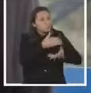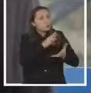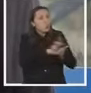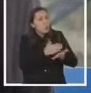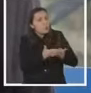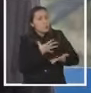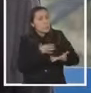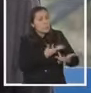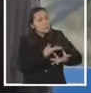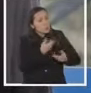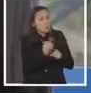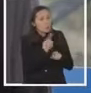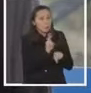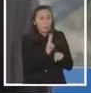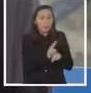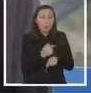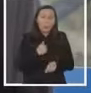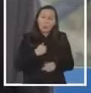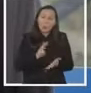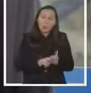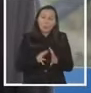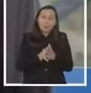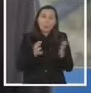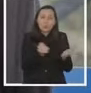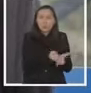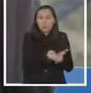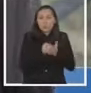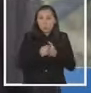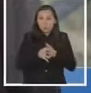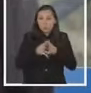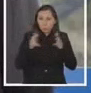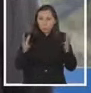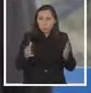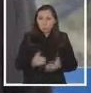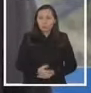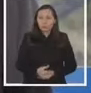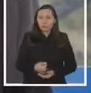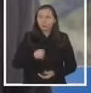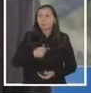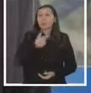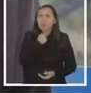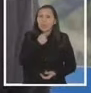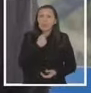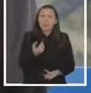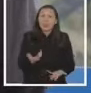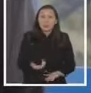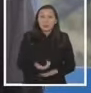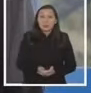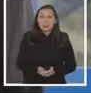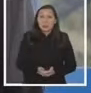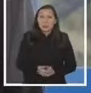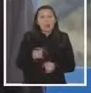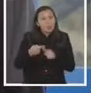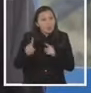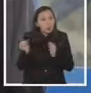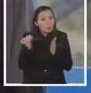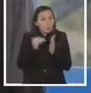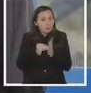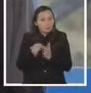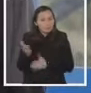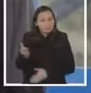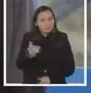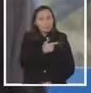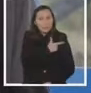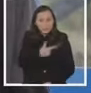mi hijo. Y a mí de verdad me ha servido mucho. Y yo quiero hablar en nombre... y otra cosa,